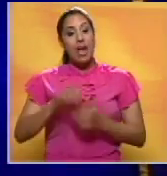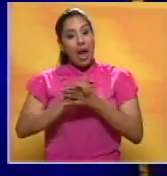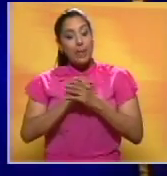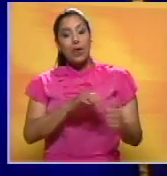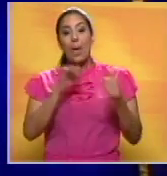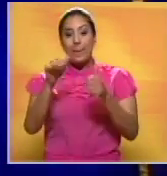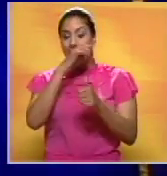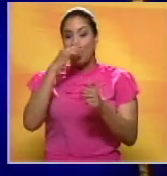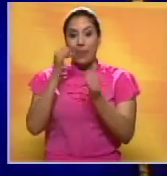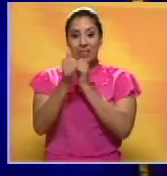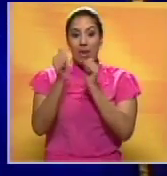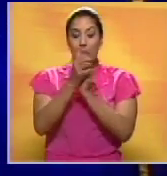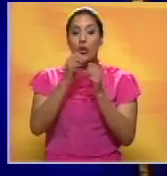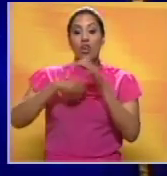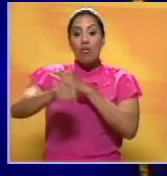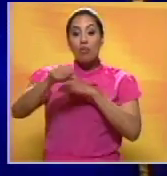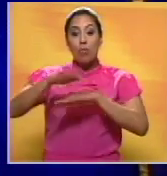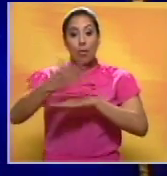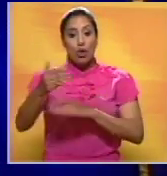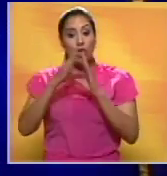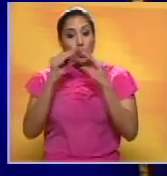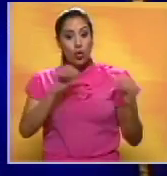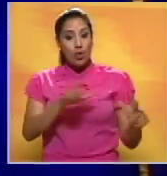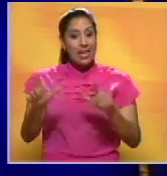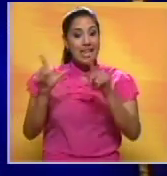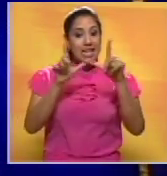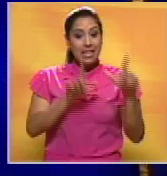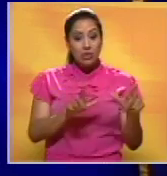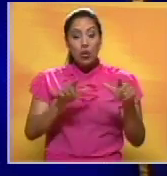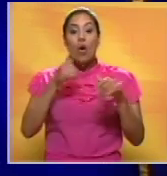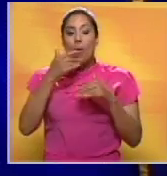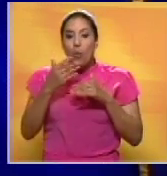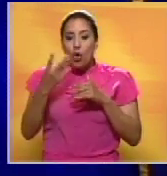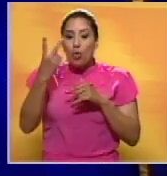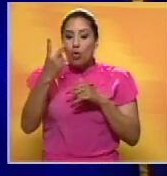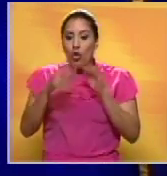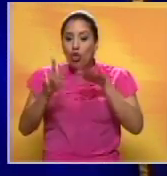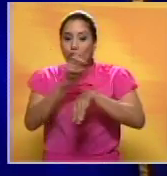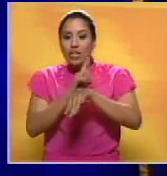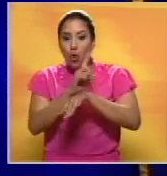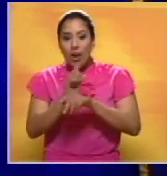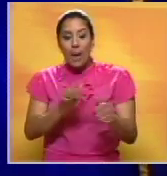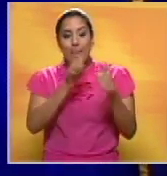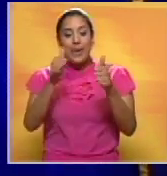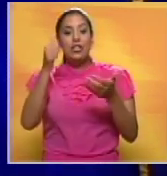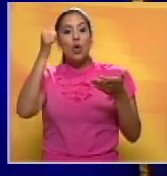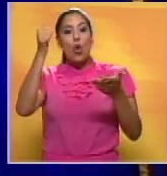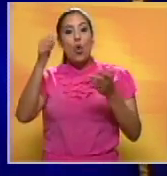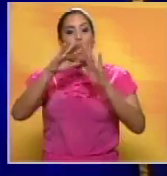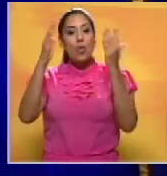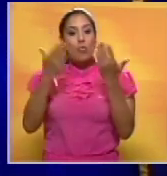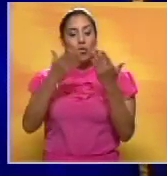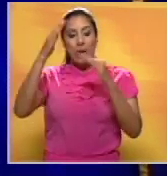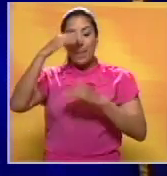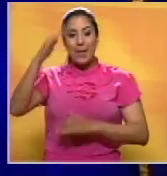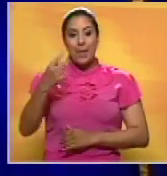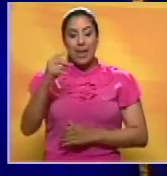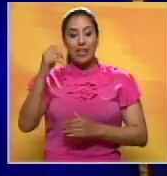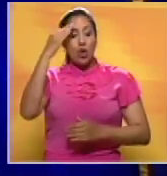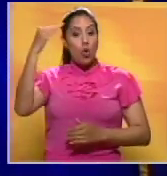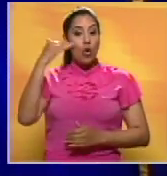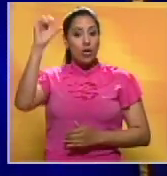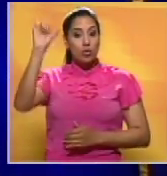Amigas y amigos, iniciamos los deportes con fútbol porque todo está listo para que en poco más de 12 horas arranque la Copa Mundial Sub-20 de la FIFA Corea del